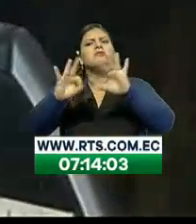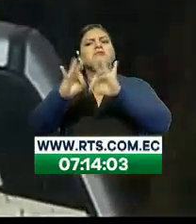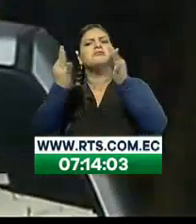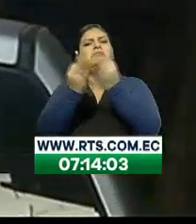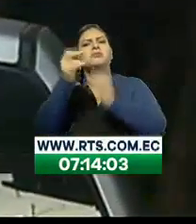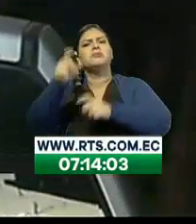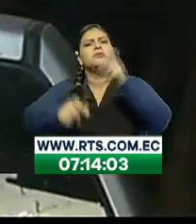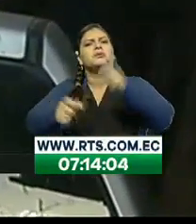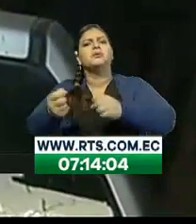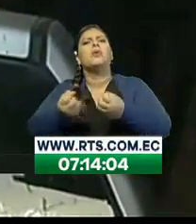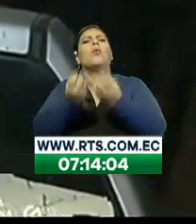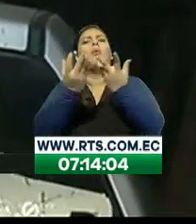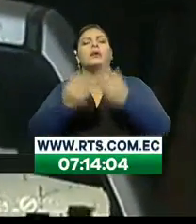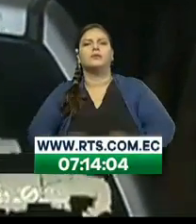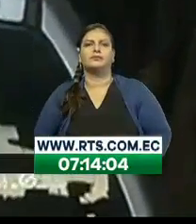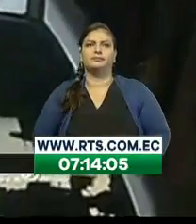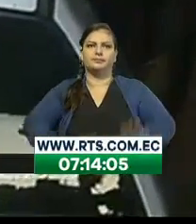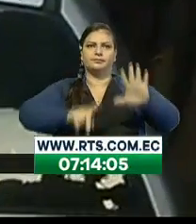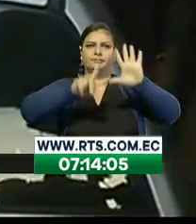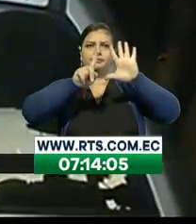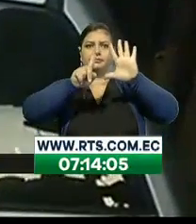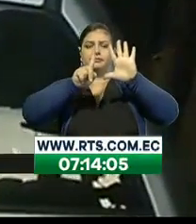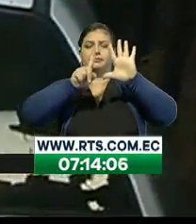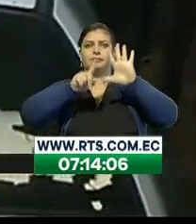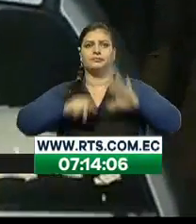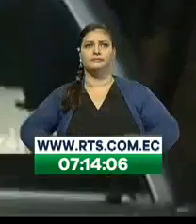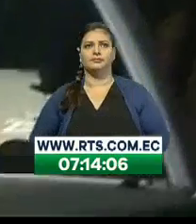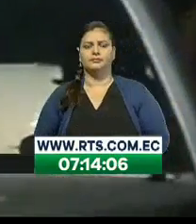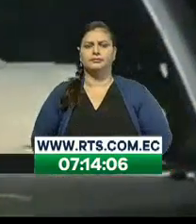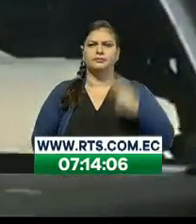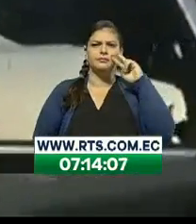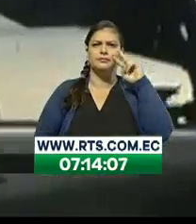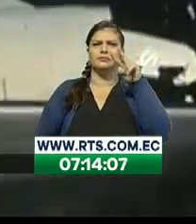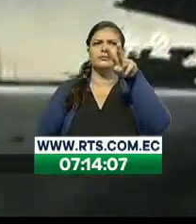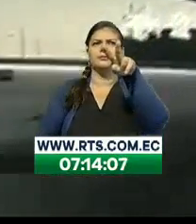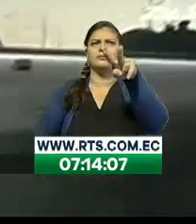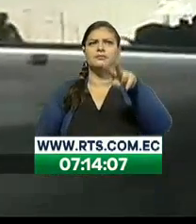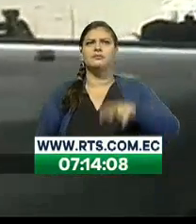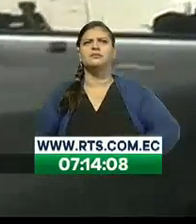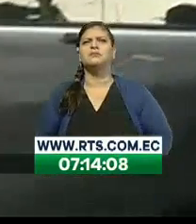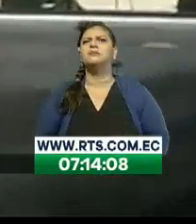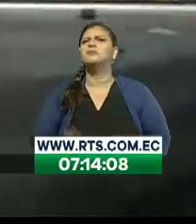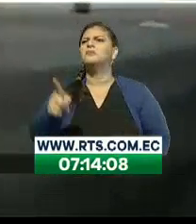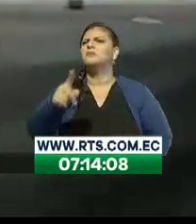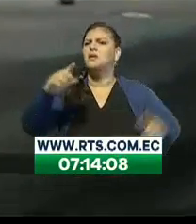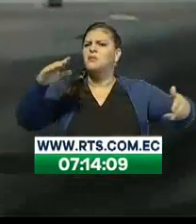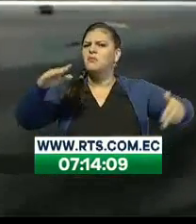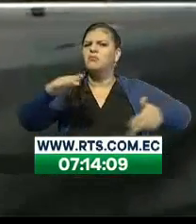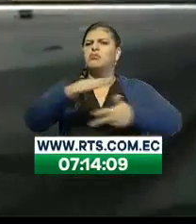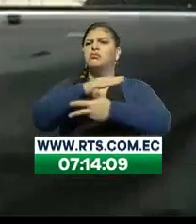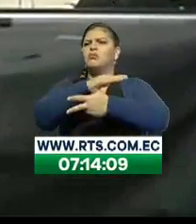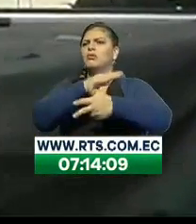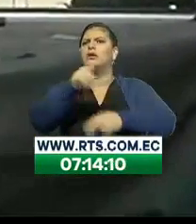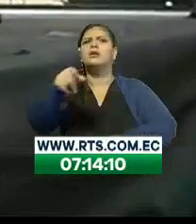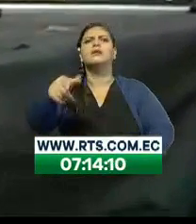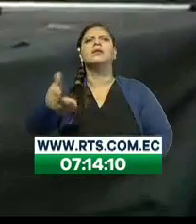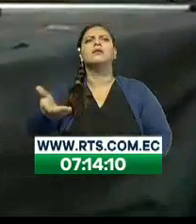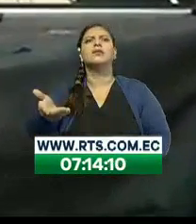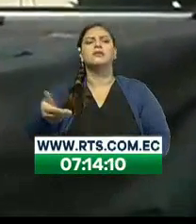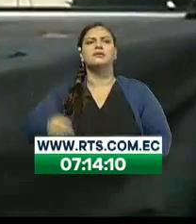Seis. Por ejemplo, y a esta parte donde se introdujo el carro, ¿qué existe aquí? ¿Qué quedaba aquí? Aquí todo